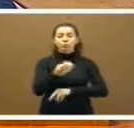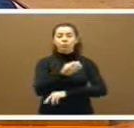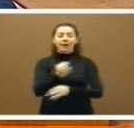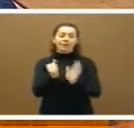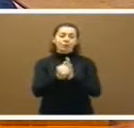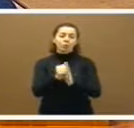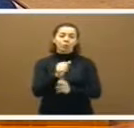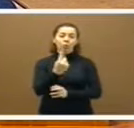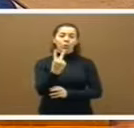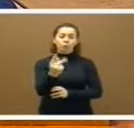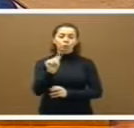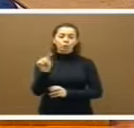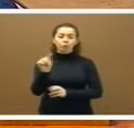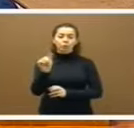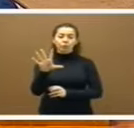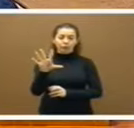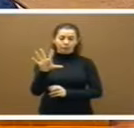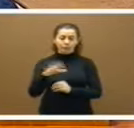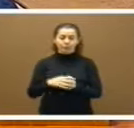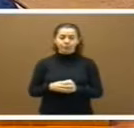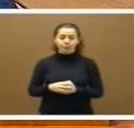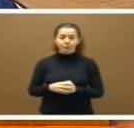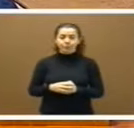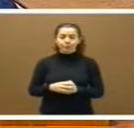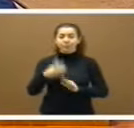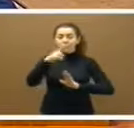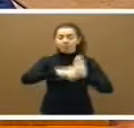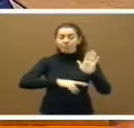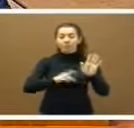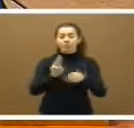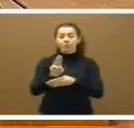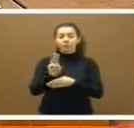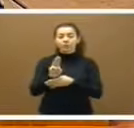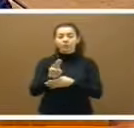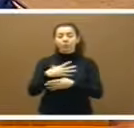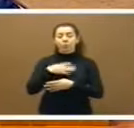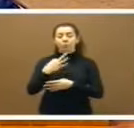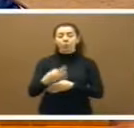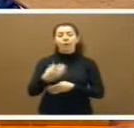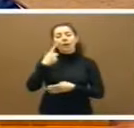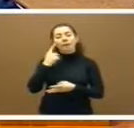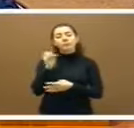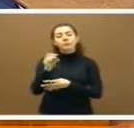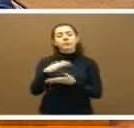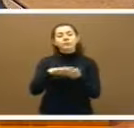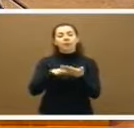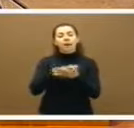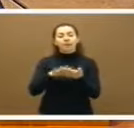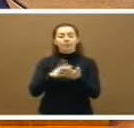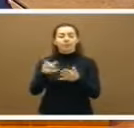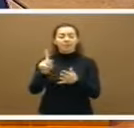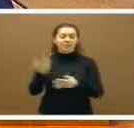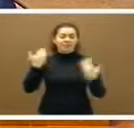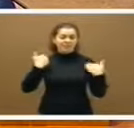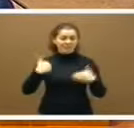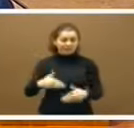.5. En virtud del reglamento del Parlamento, los autores podrán dividir el tiempo conforme a lo acordado también en la Junta de